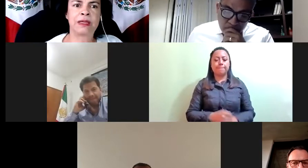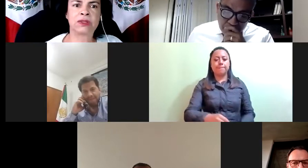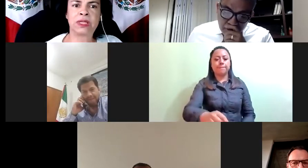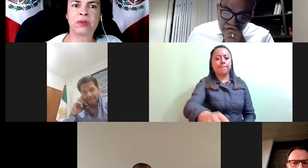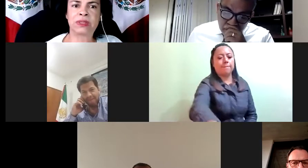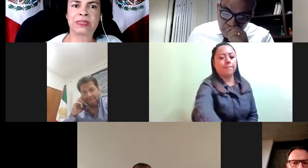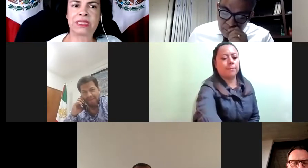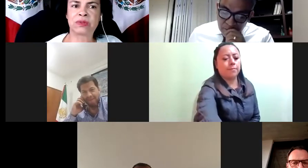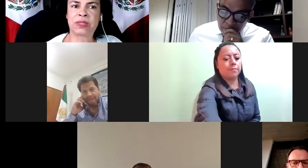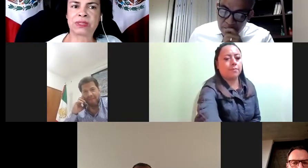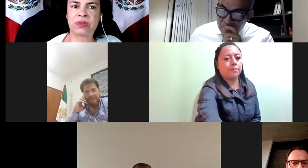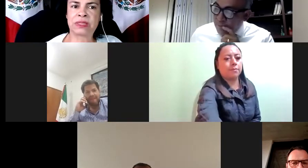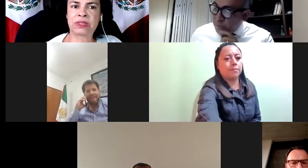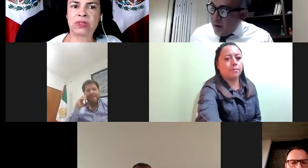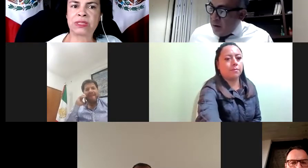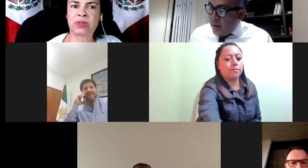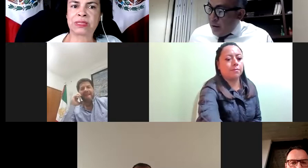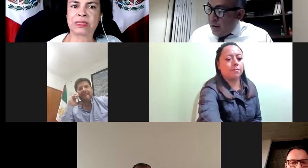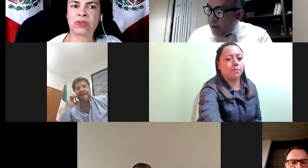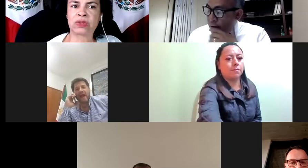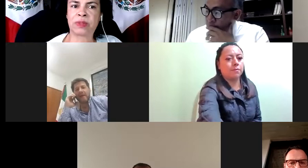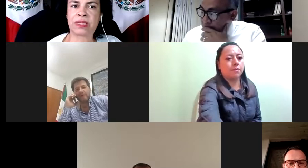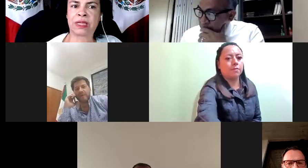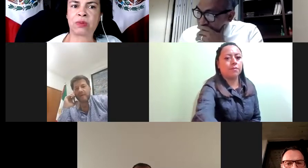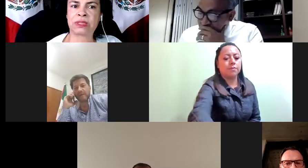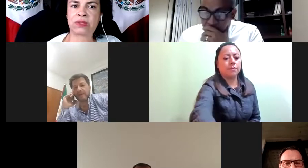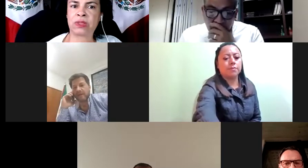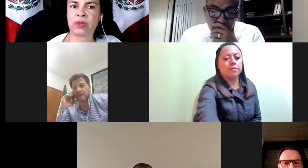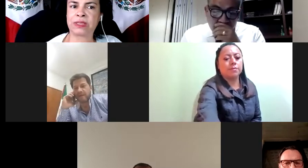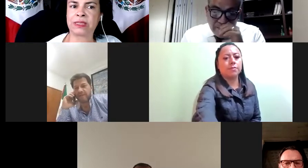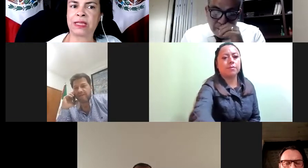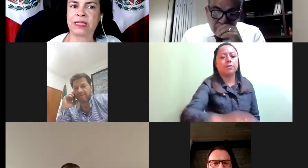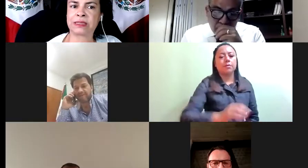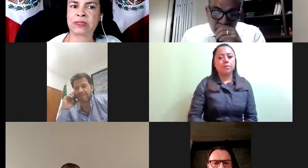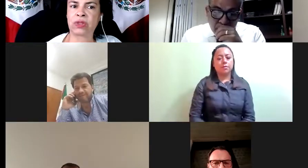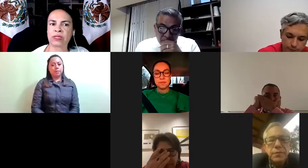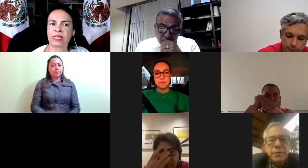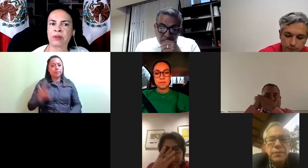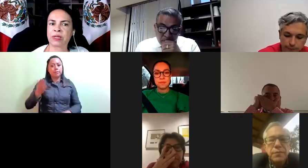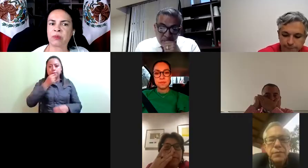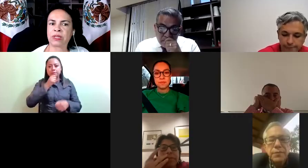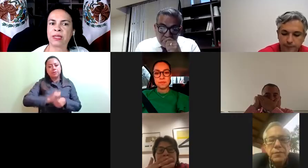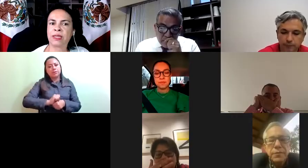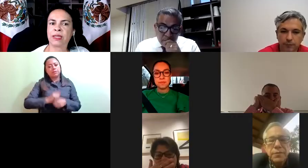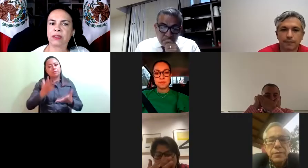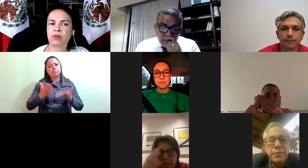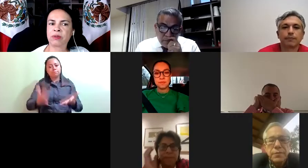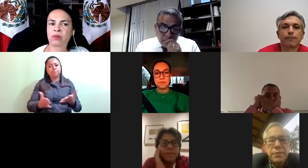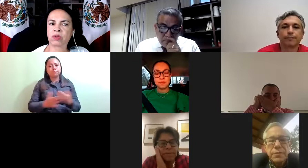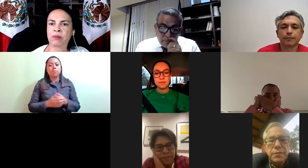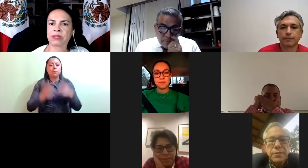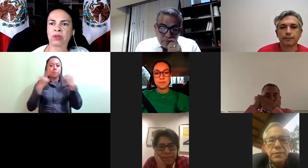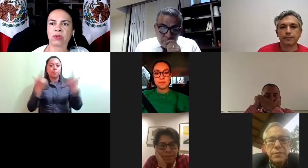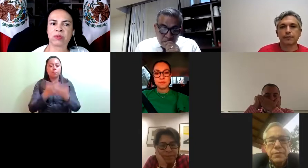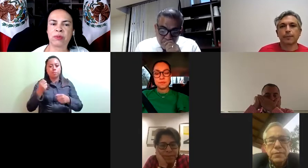En razón de que no existen observaciones, solicito al secretario someter a votación el orden del día de la sesión ordinaria vía remota del jueves